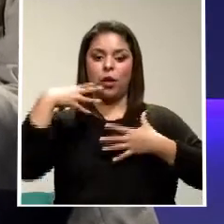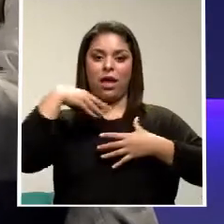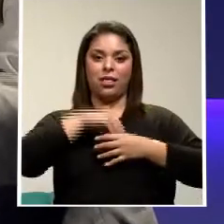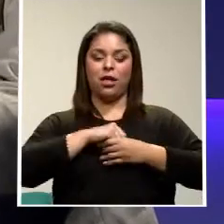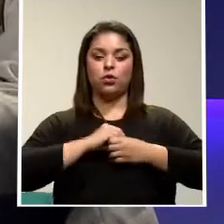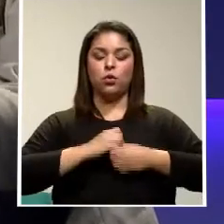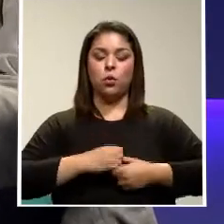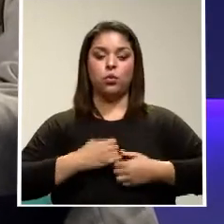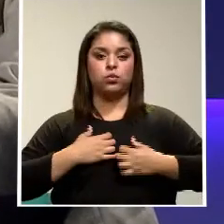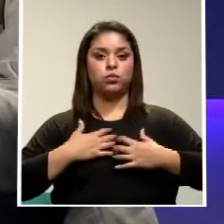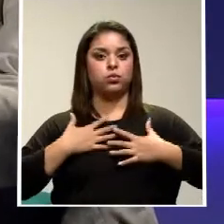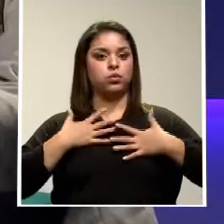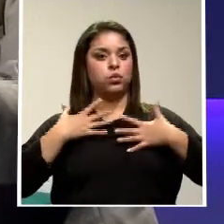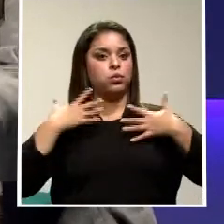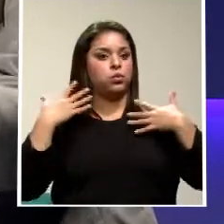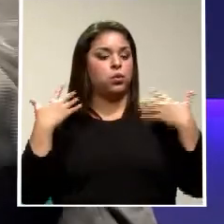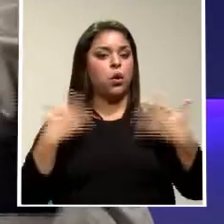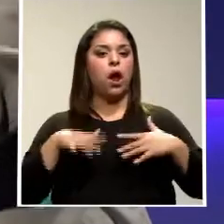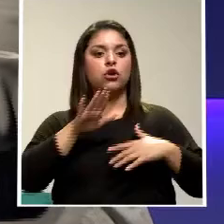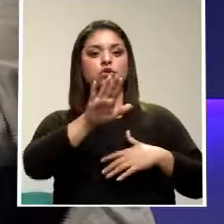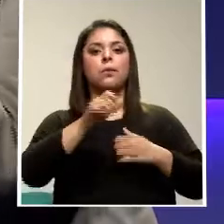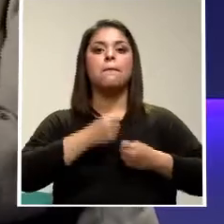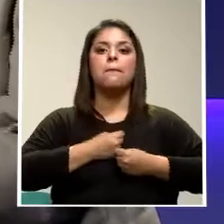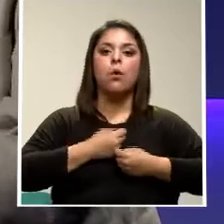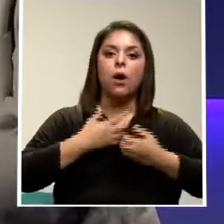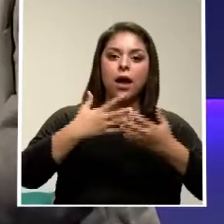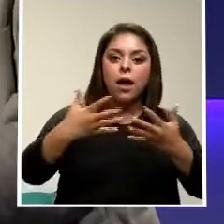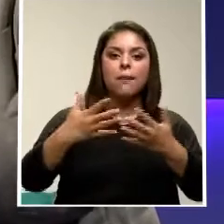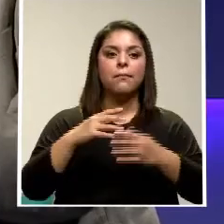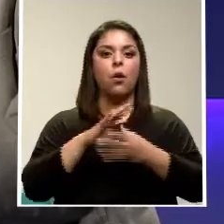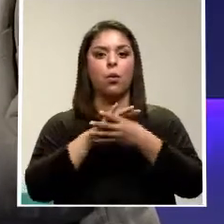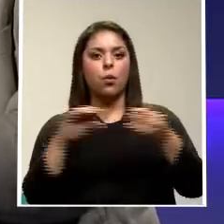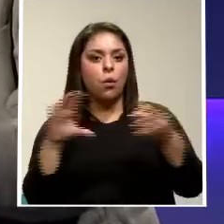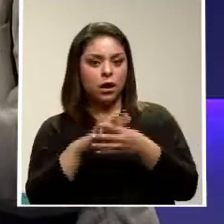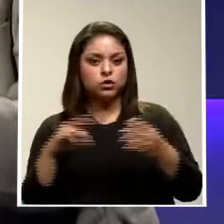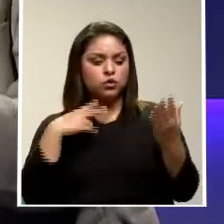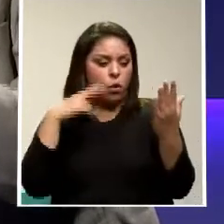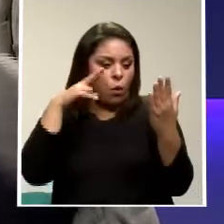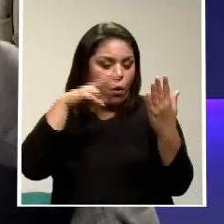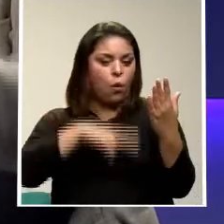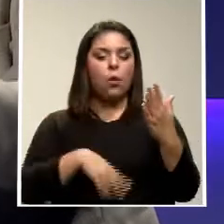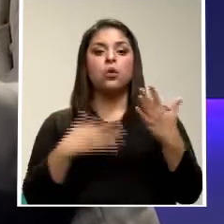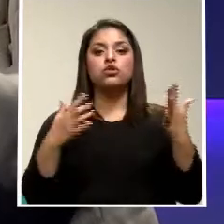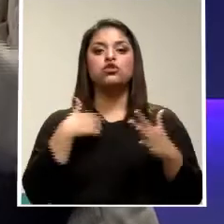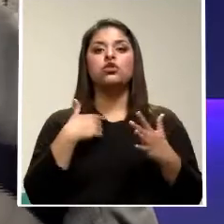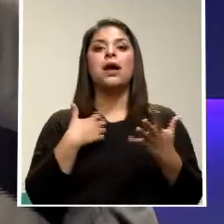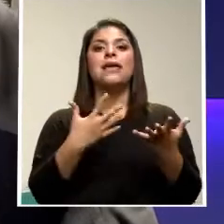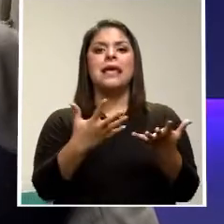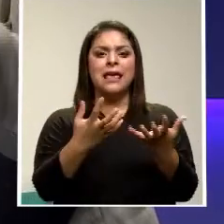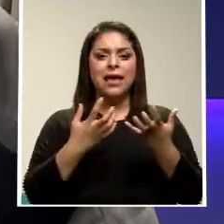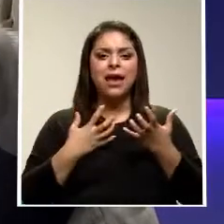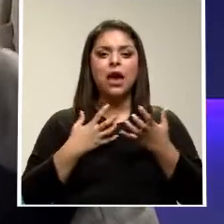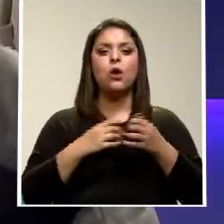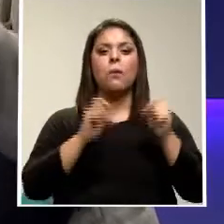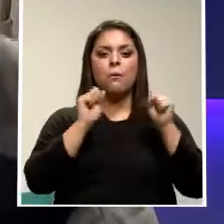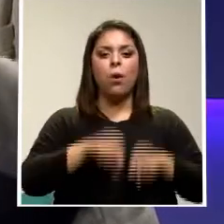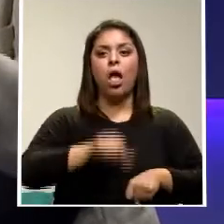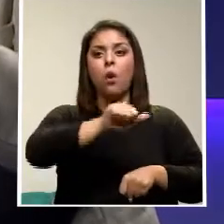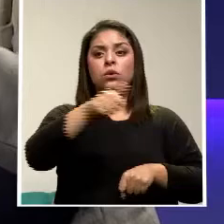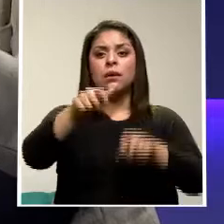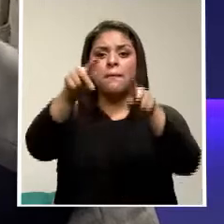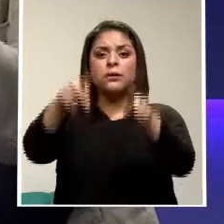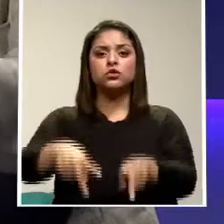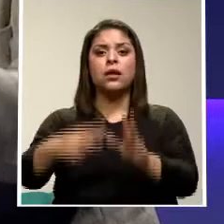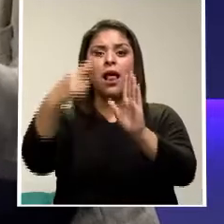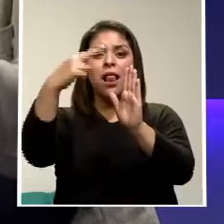sus obras, con sus poemas o con sus cuentos, yo anhelo a poder producir algún día